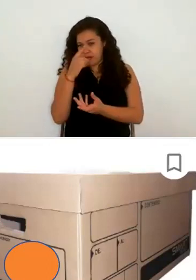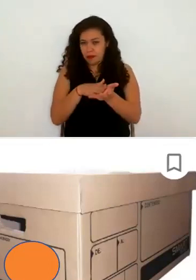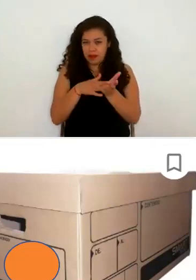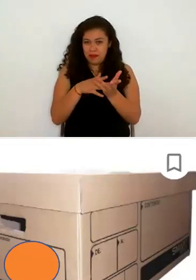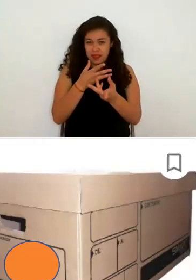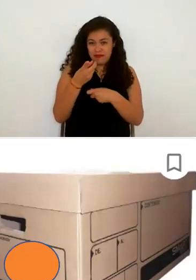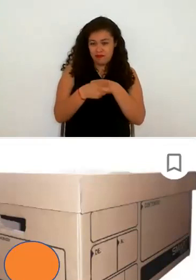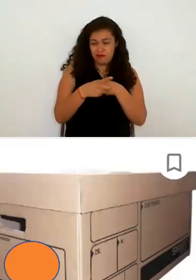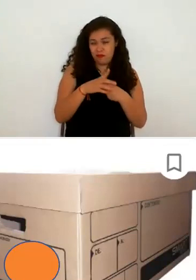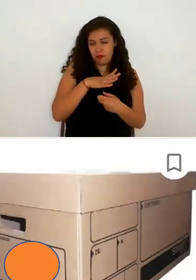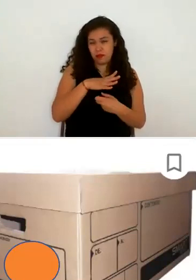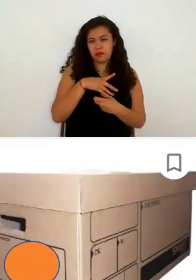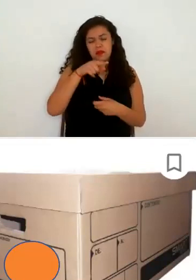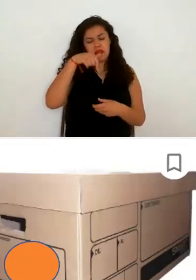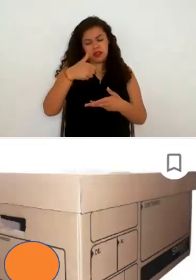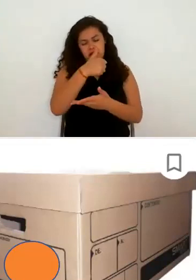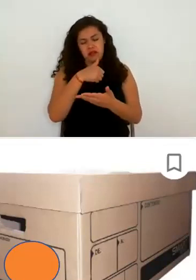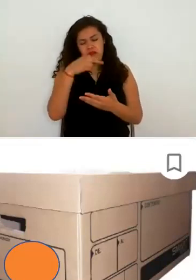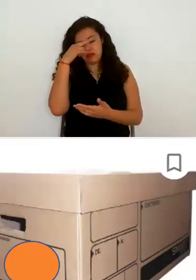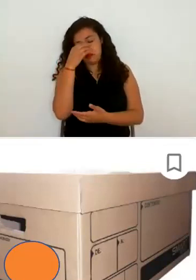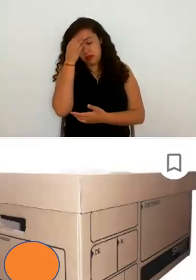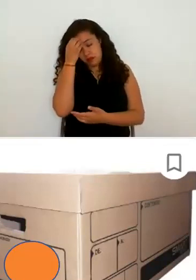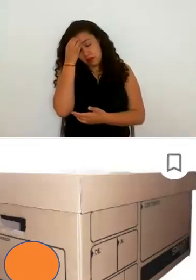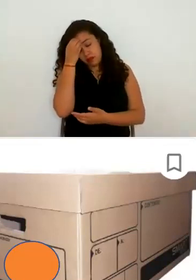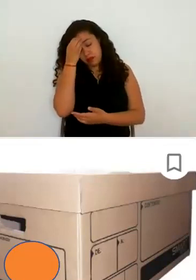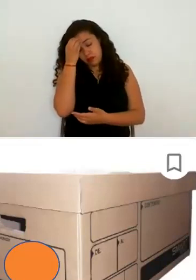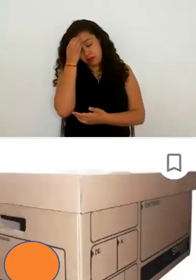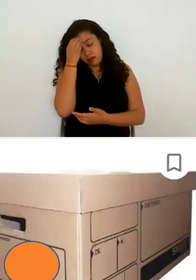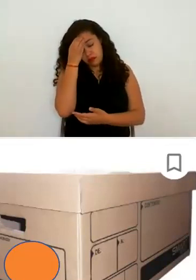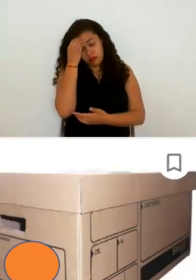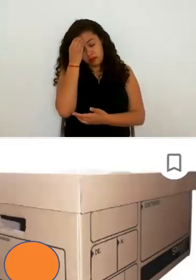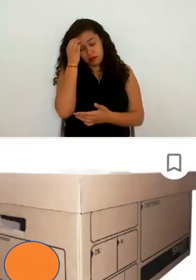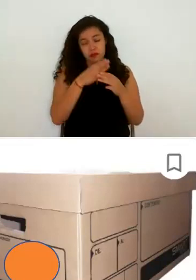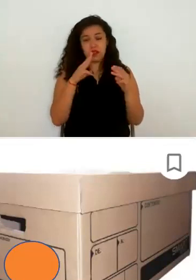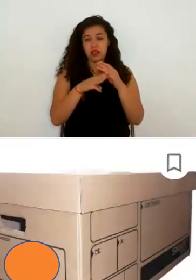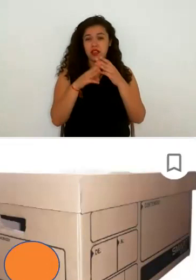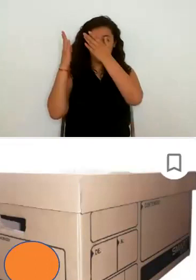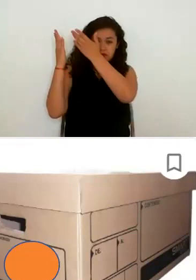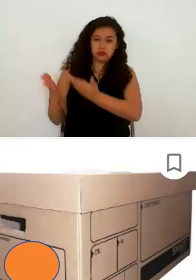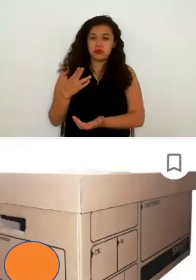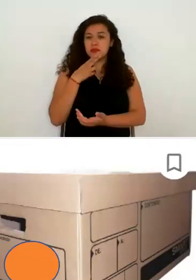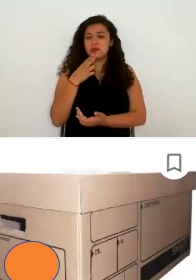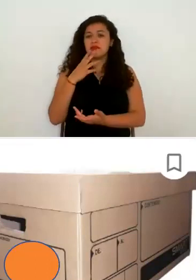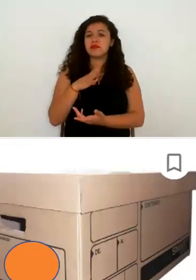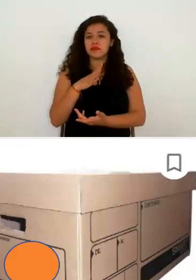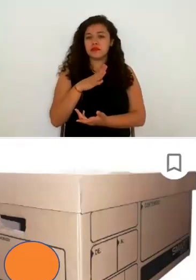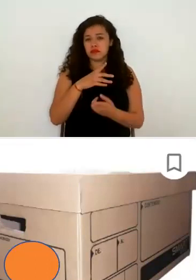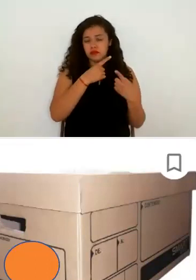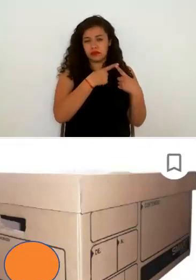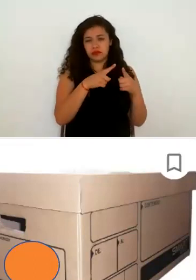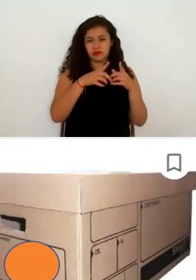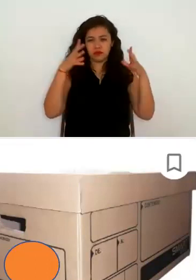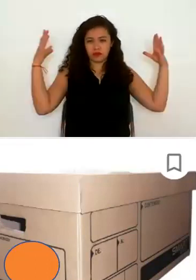documentación. Pero en el caso de la Ciudad de México podrían utilizar cualquiera de estos materiales y hay de diferentes tamaños. Algunas son